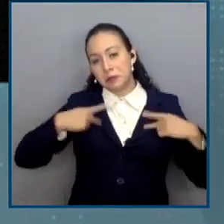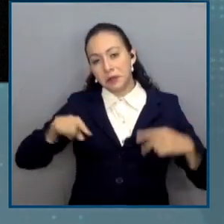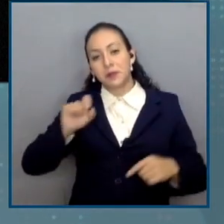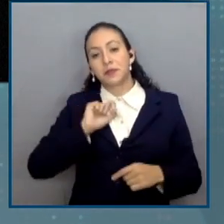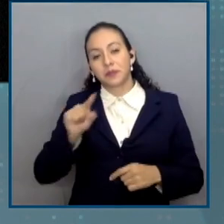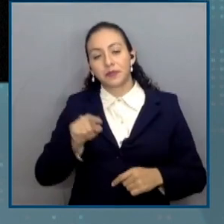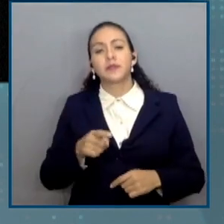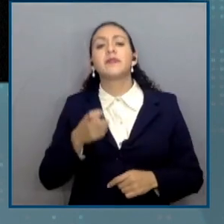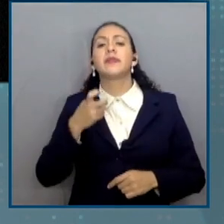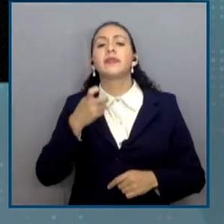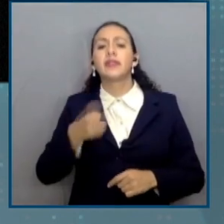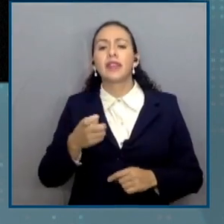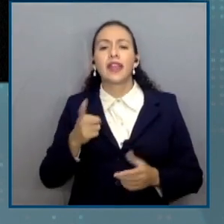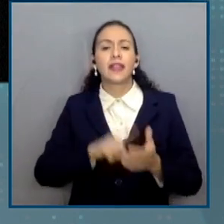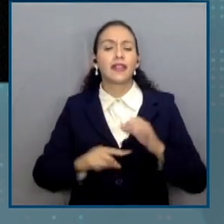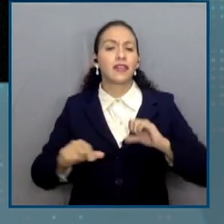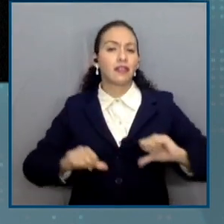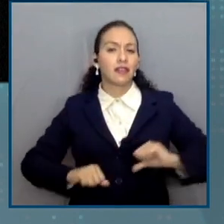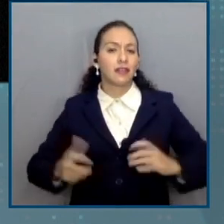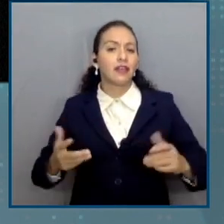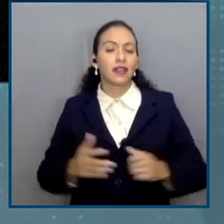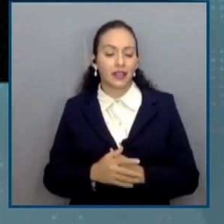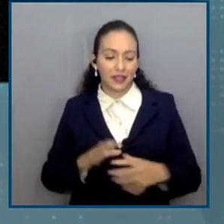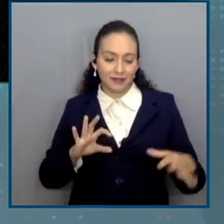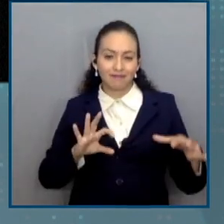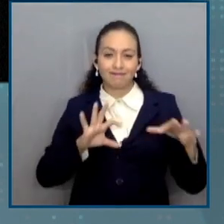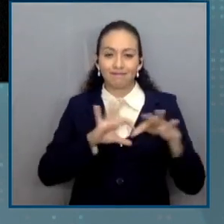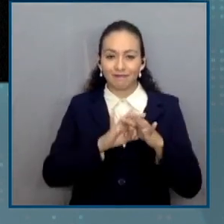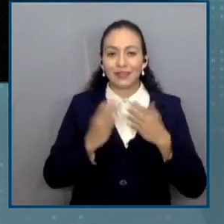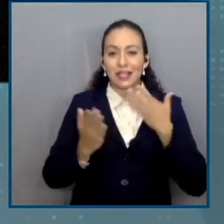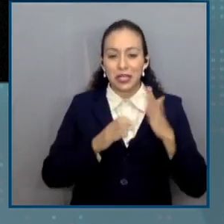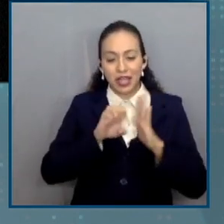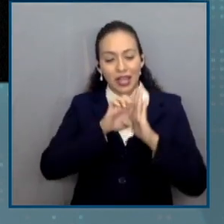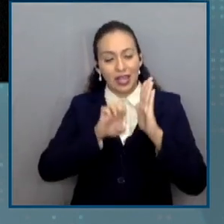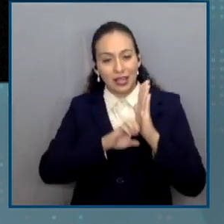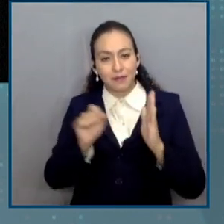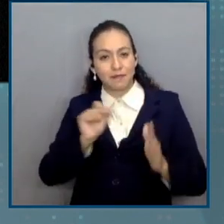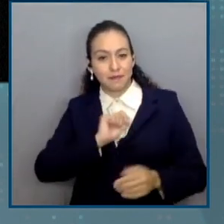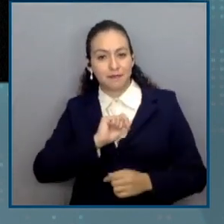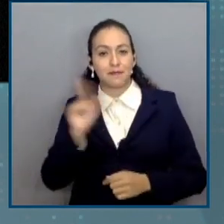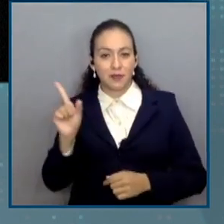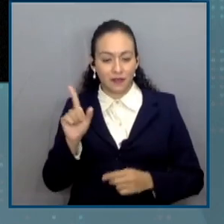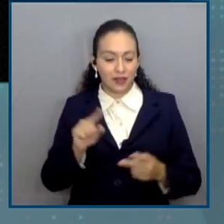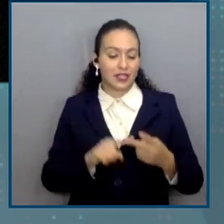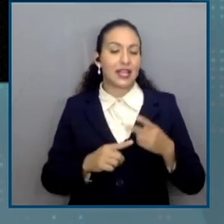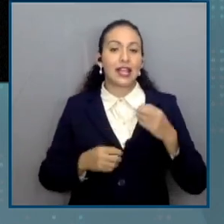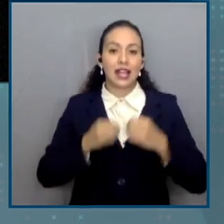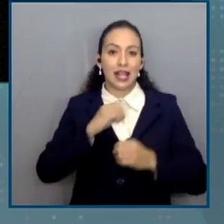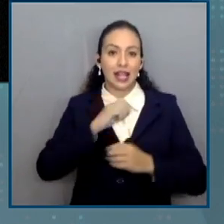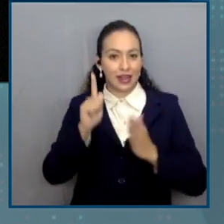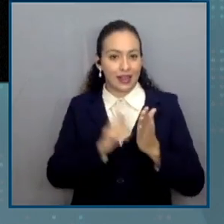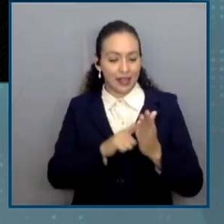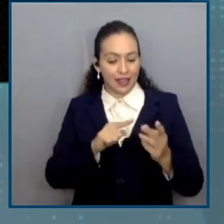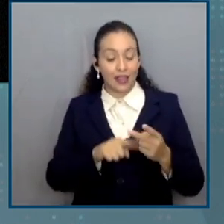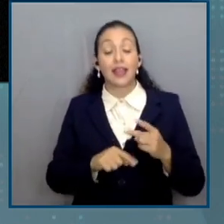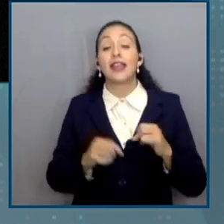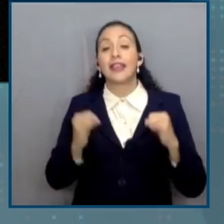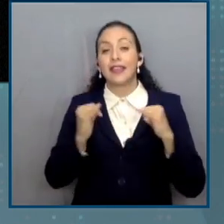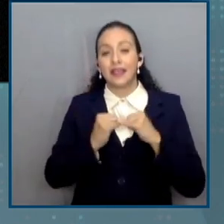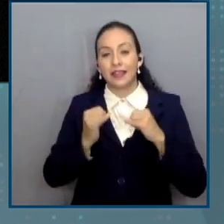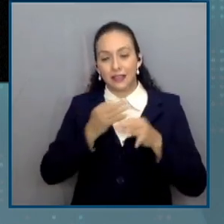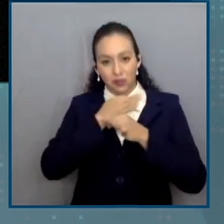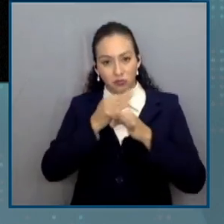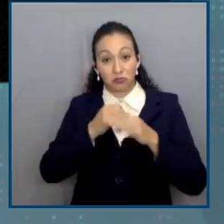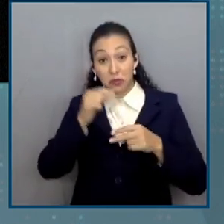están vinculadas con el estudio de la ética de las profesiones legales y la legitimidad de las instituciones públicas. Podrá encontrar